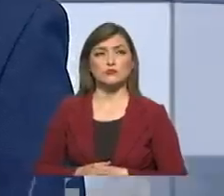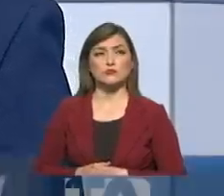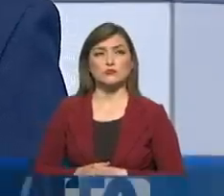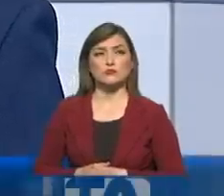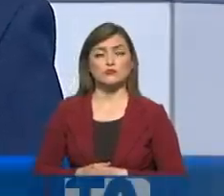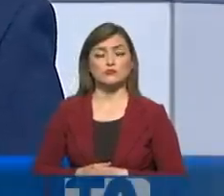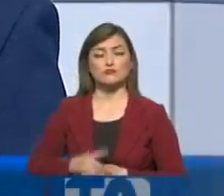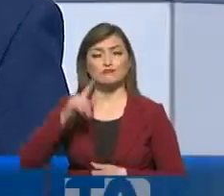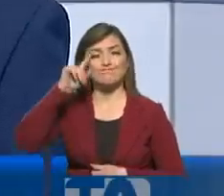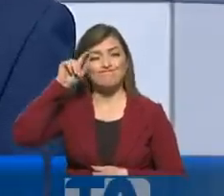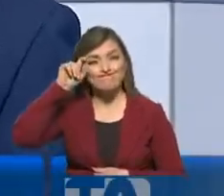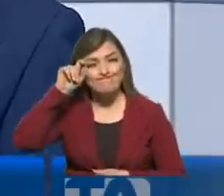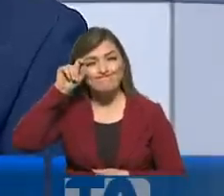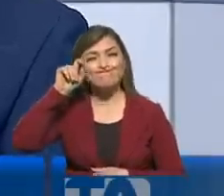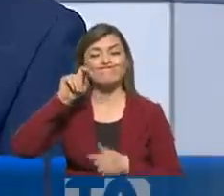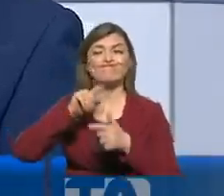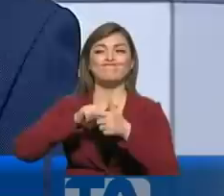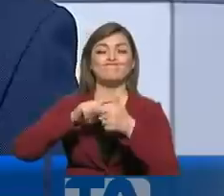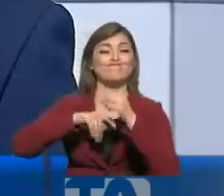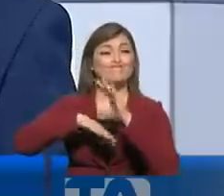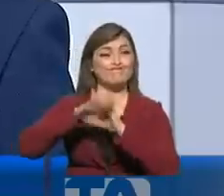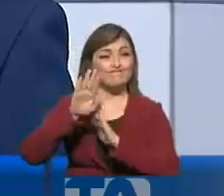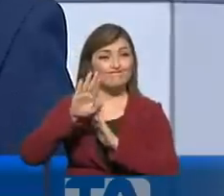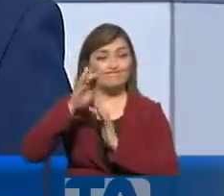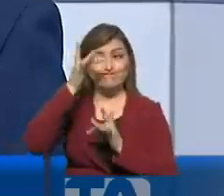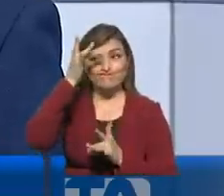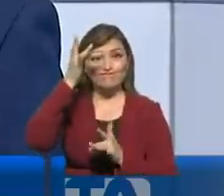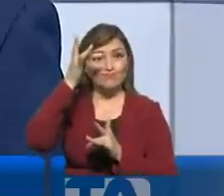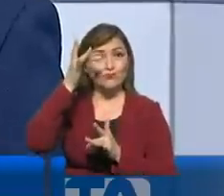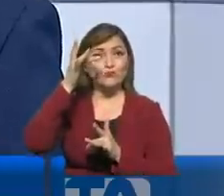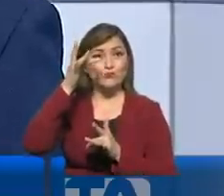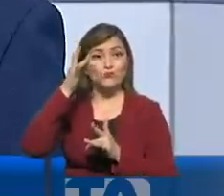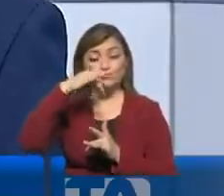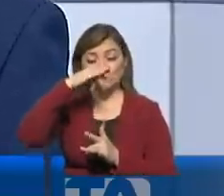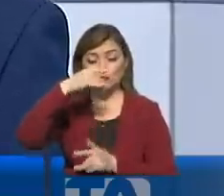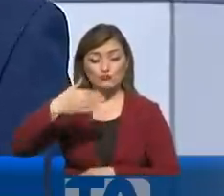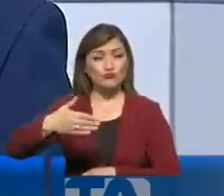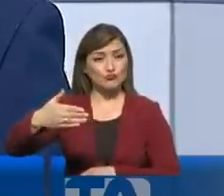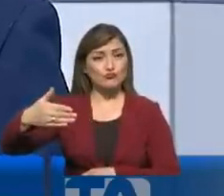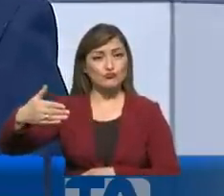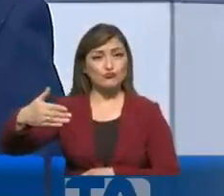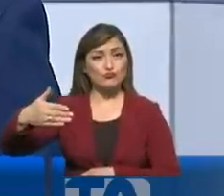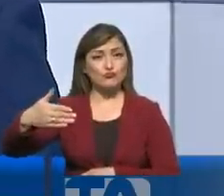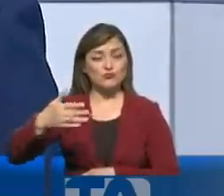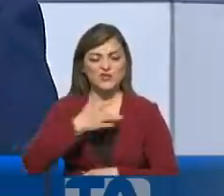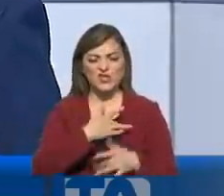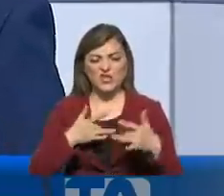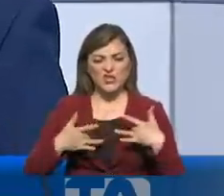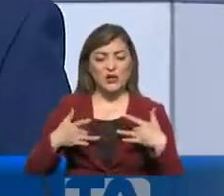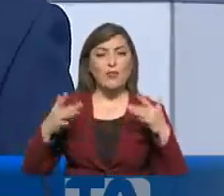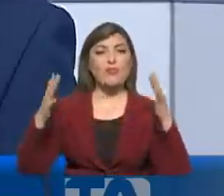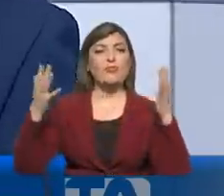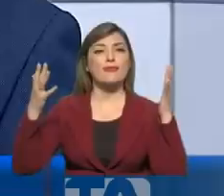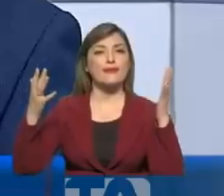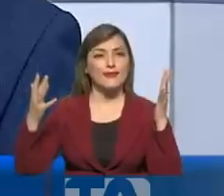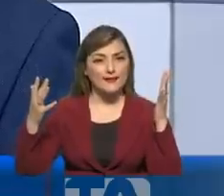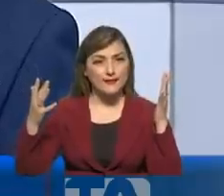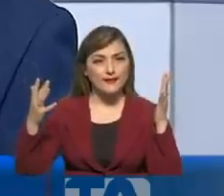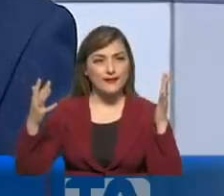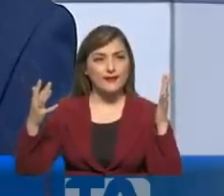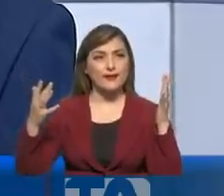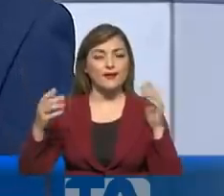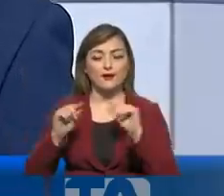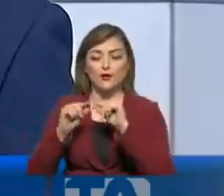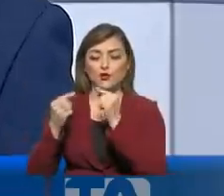Hay que recordar que la mayor parte de pacientes en la edad pediátrica son asintomáticos. De estos, una